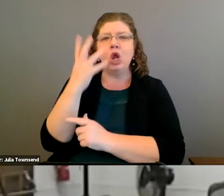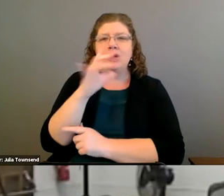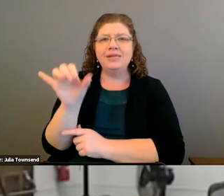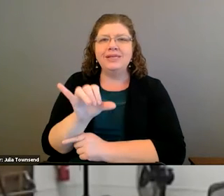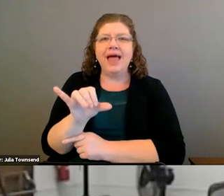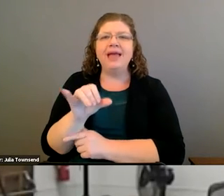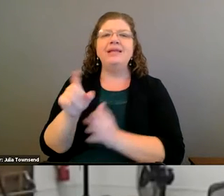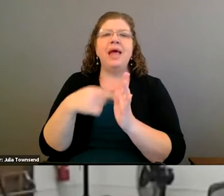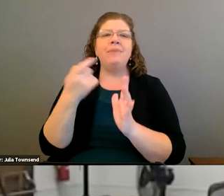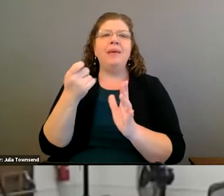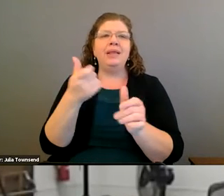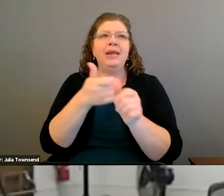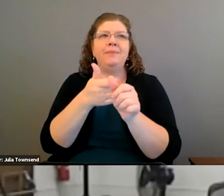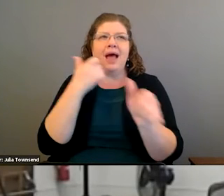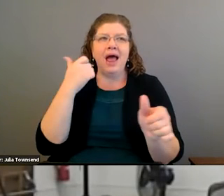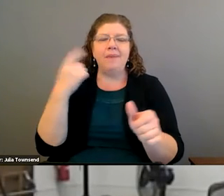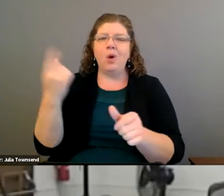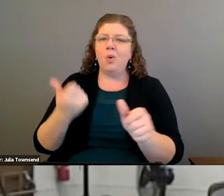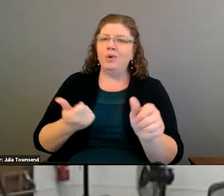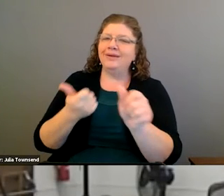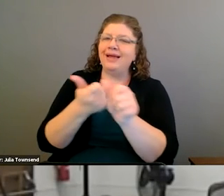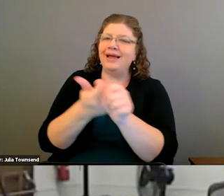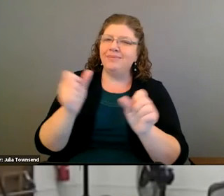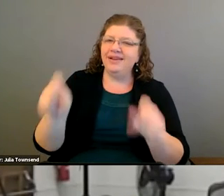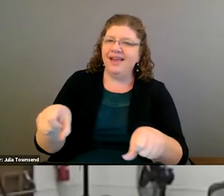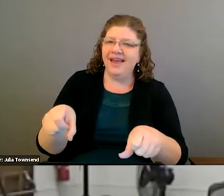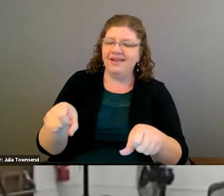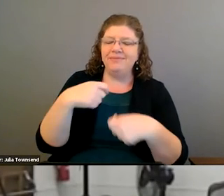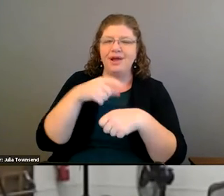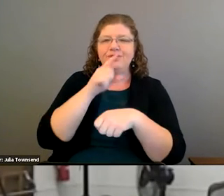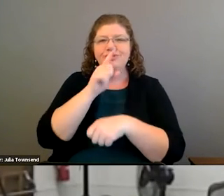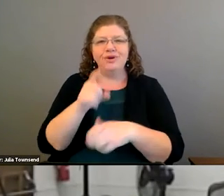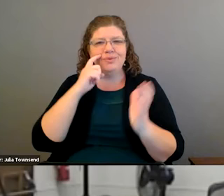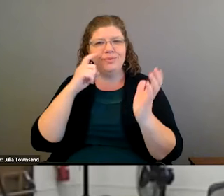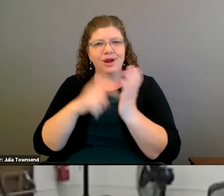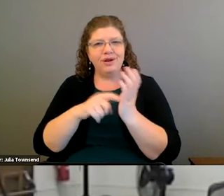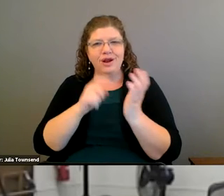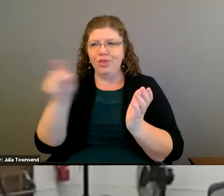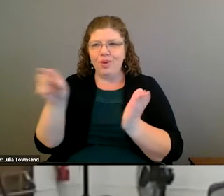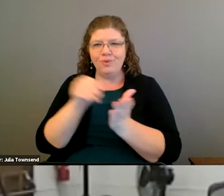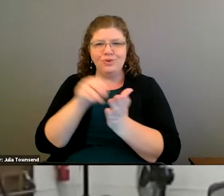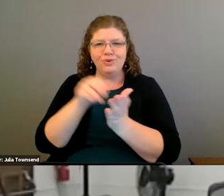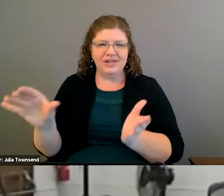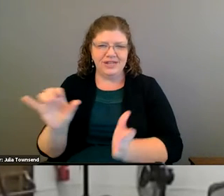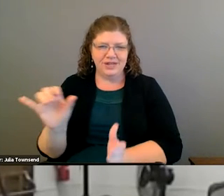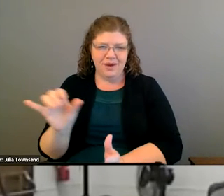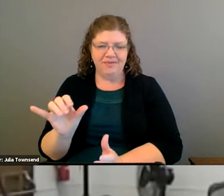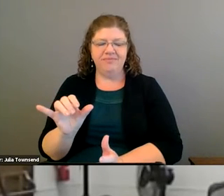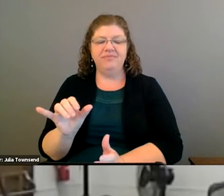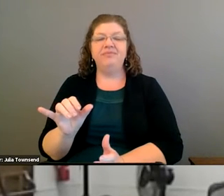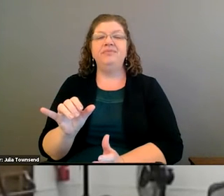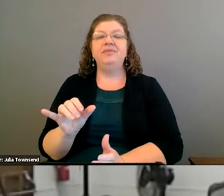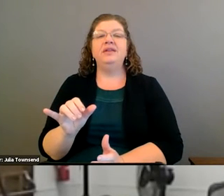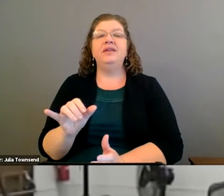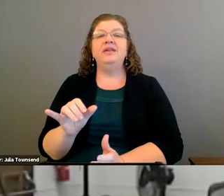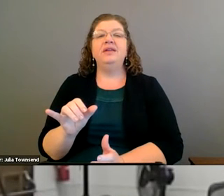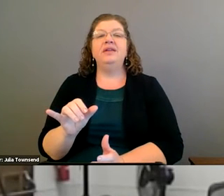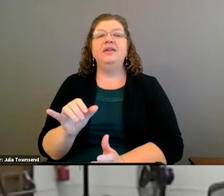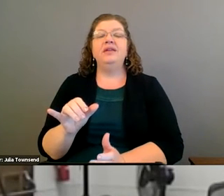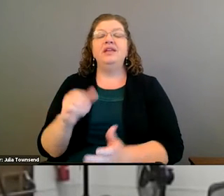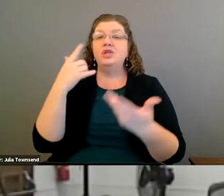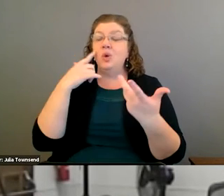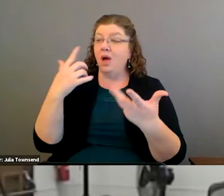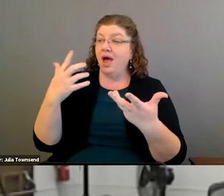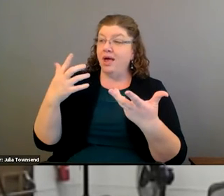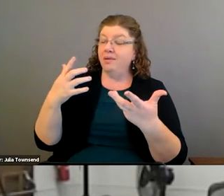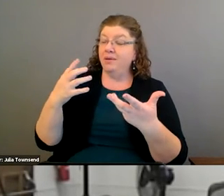Y algunas veces podemos estar un poco atrasados, pero siempre nos podemos poner al corriente, y queremos asegurarnos de reconocer a sus estudiantes también. Señora Wendy